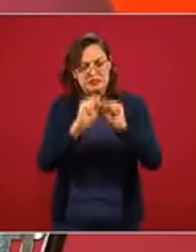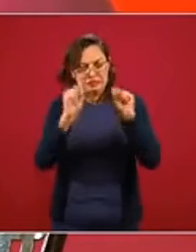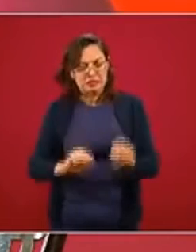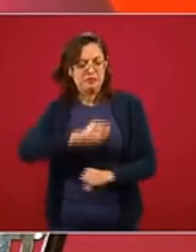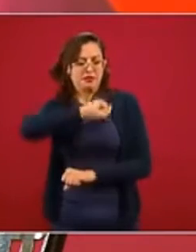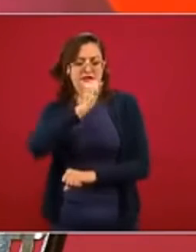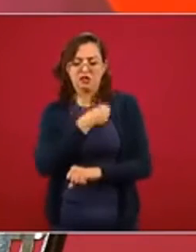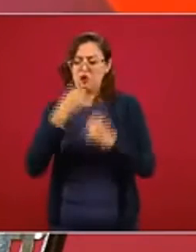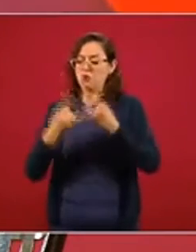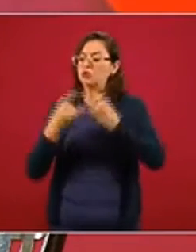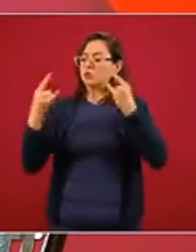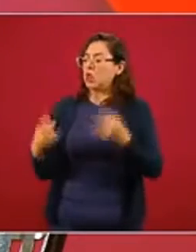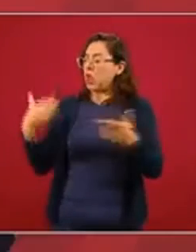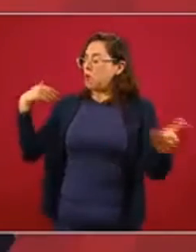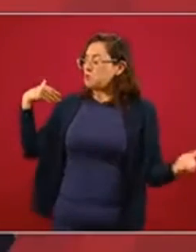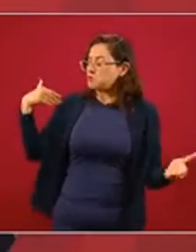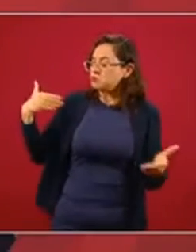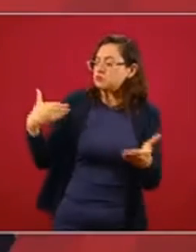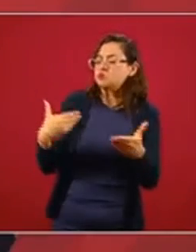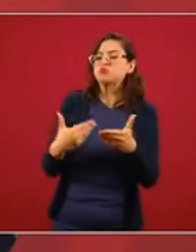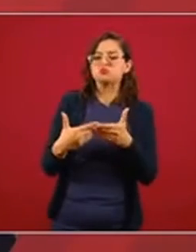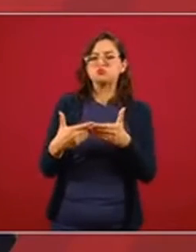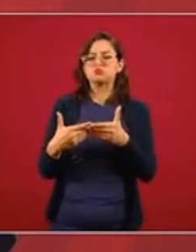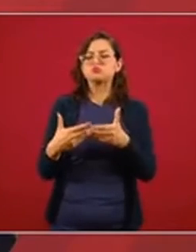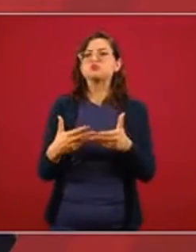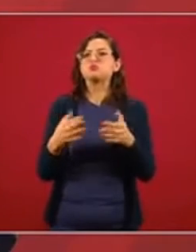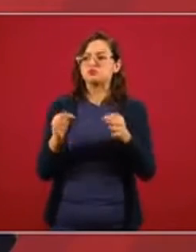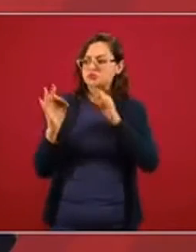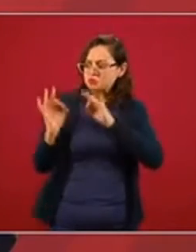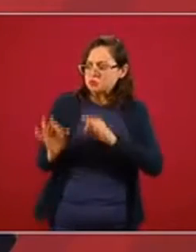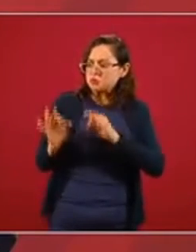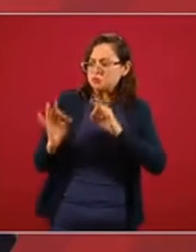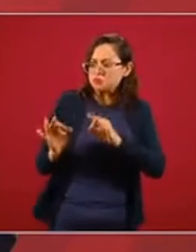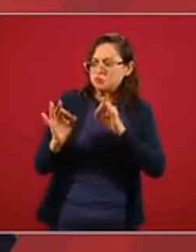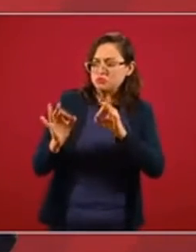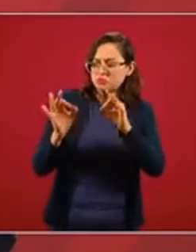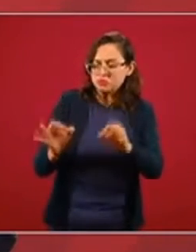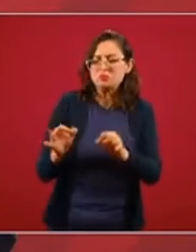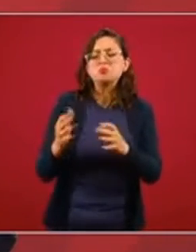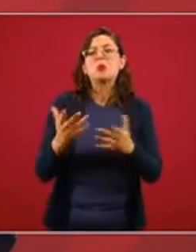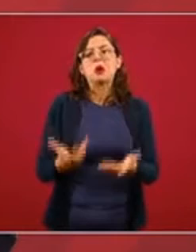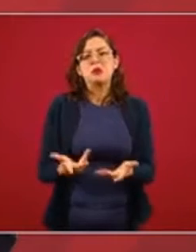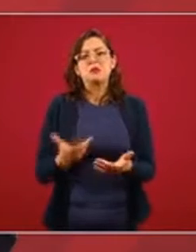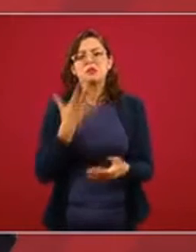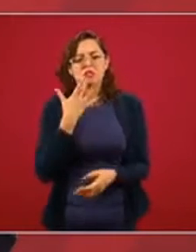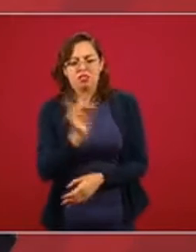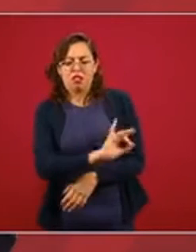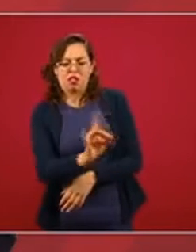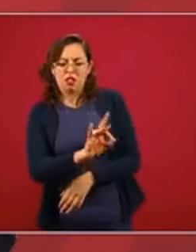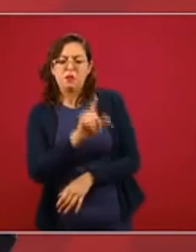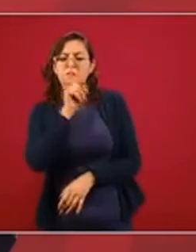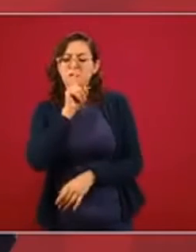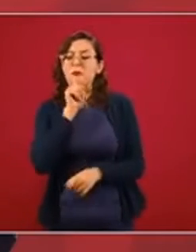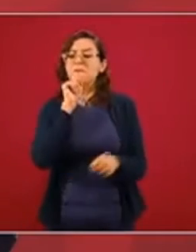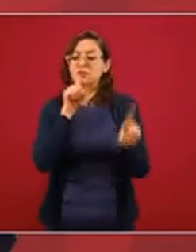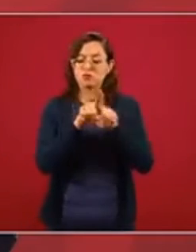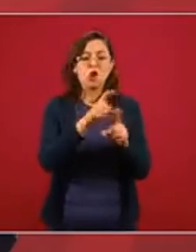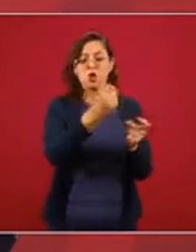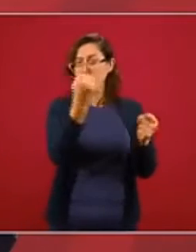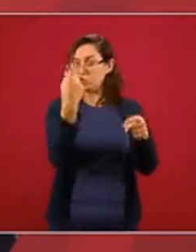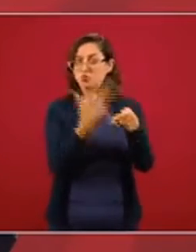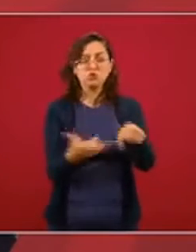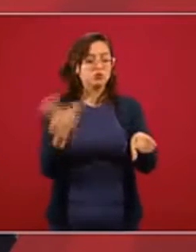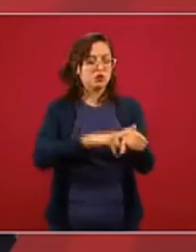tenido nuestro Sistema Nacional de Salud y tampoco la calidad extremadamente buena que tienen varios de las unidades